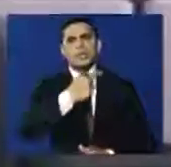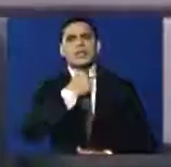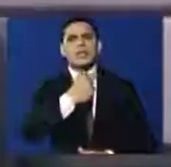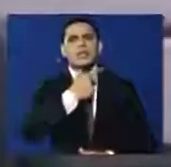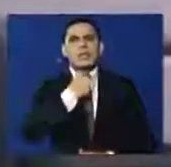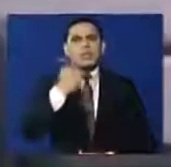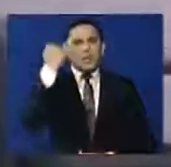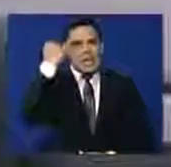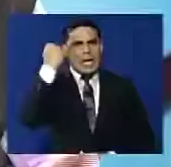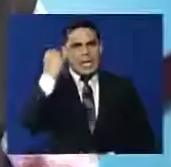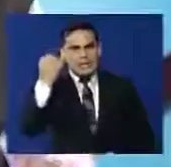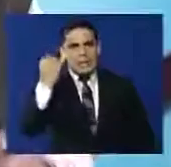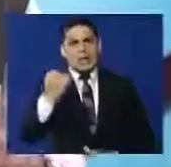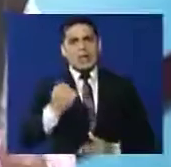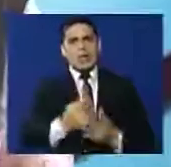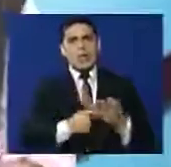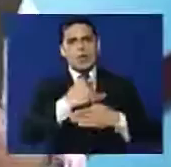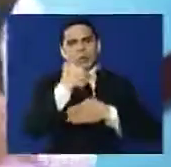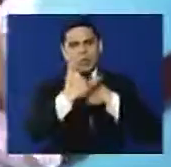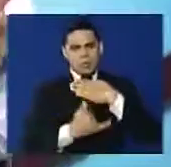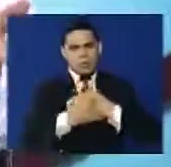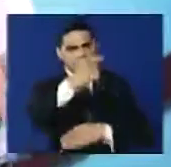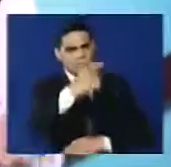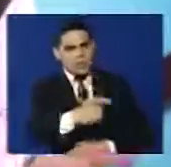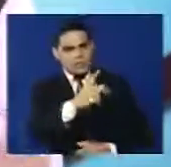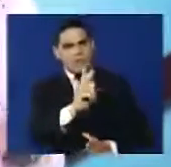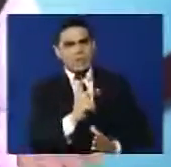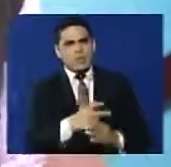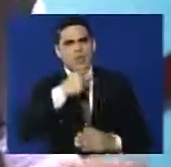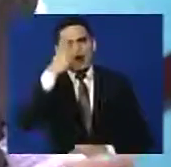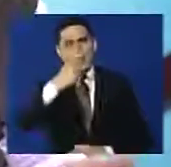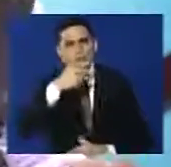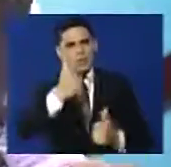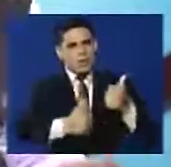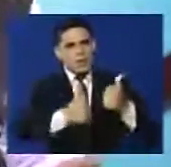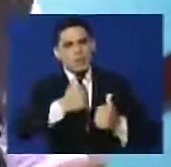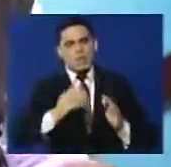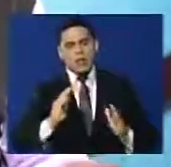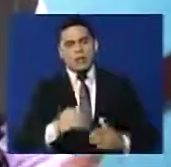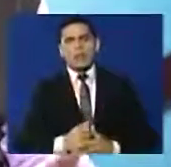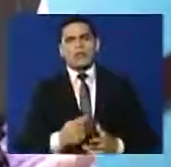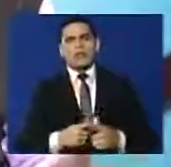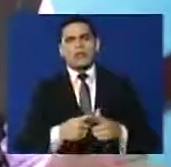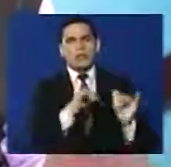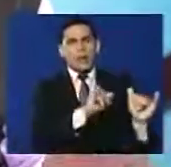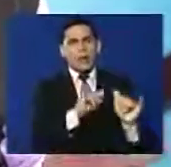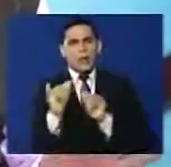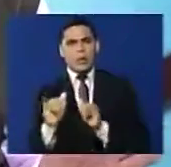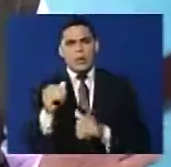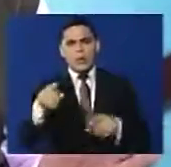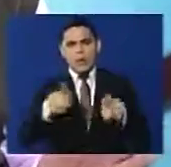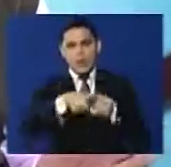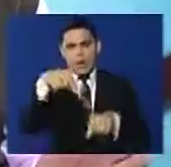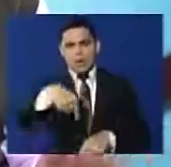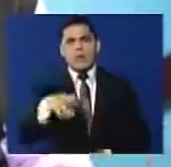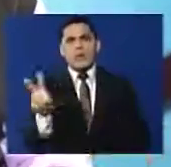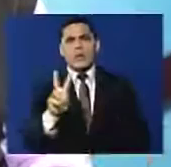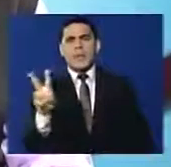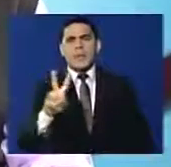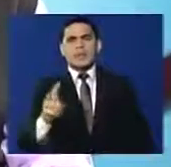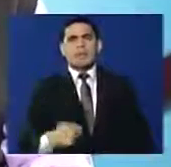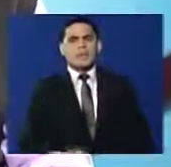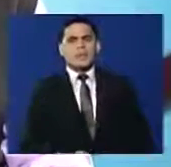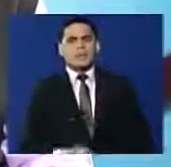las ideas, ideales o proyectos políticos de ese candidato o candidata determinada. Lo mismo estaba pasando aquí en Venezuela